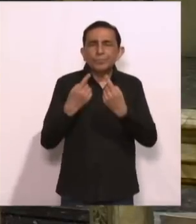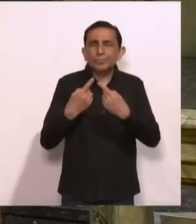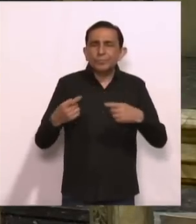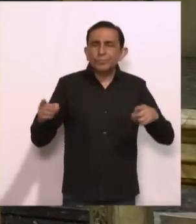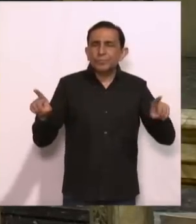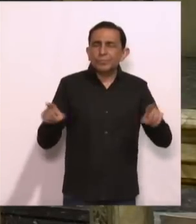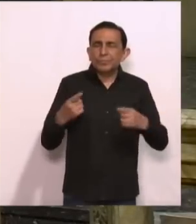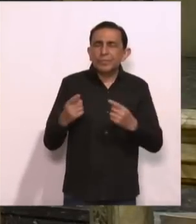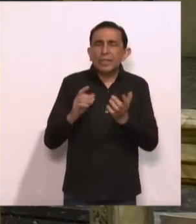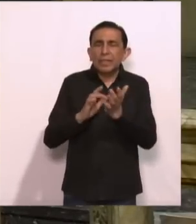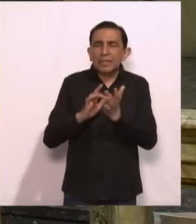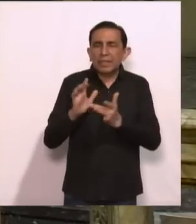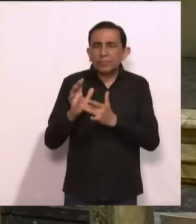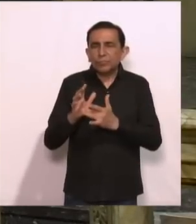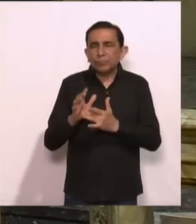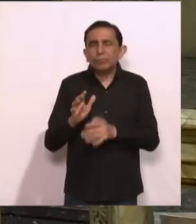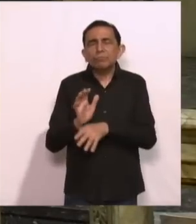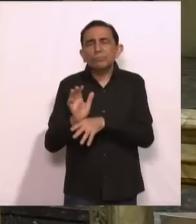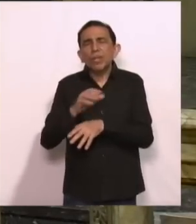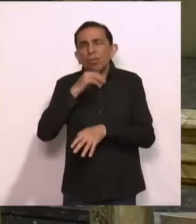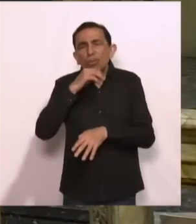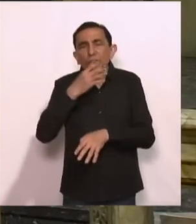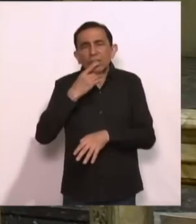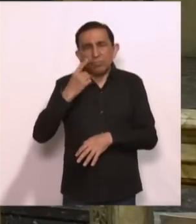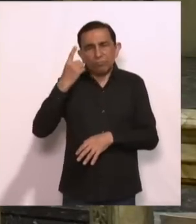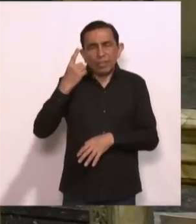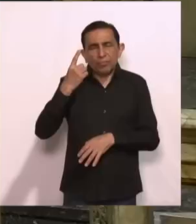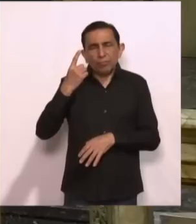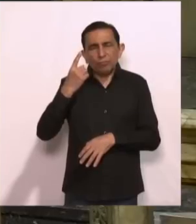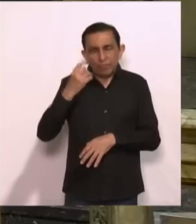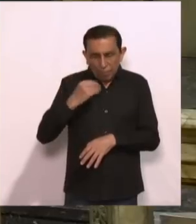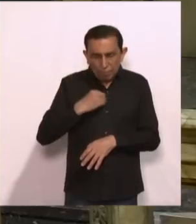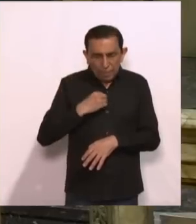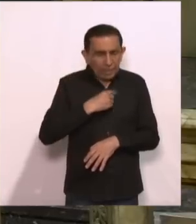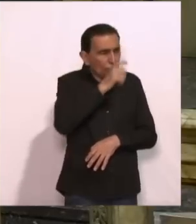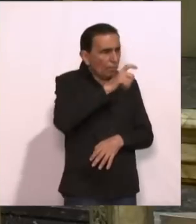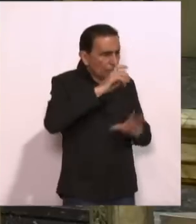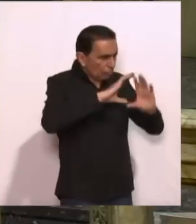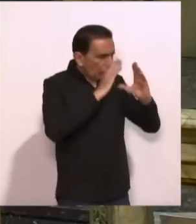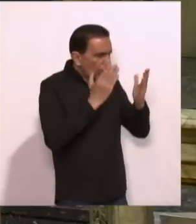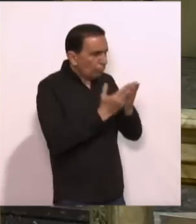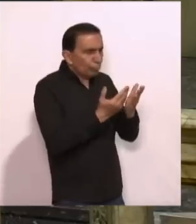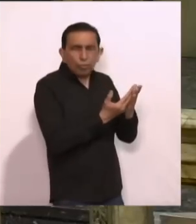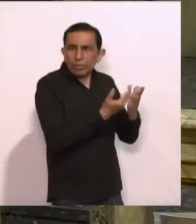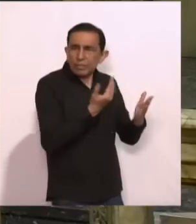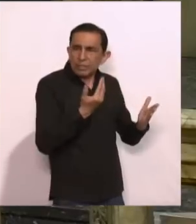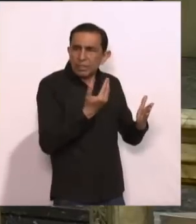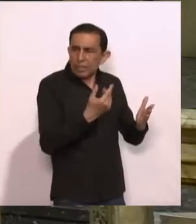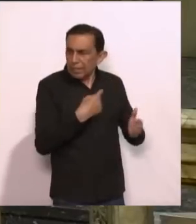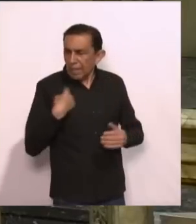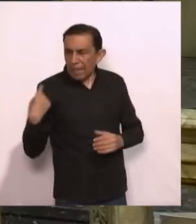Cordero de Dios, que quitas el pecado del mundo,